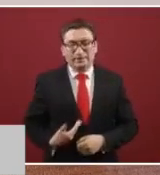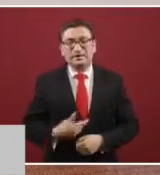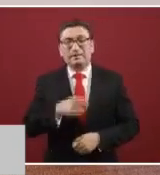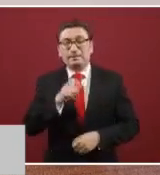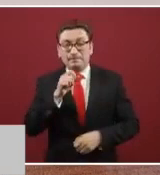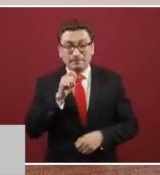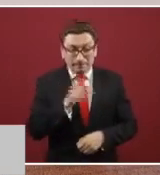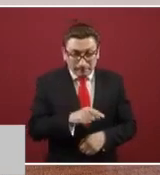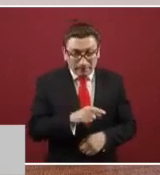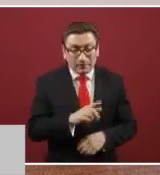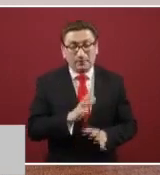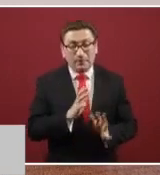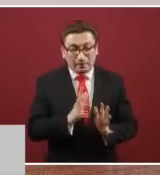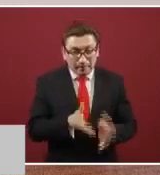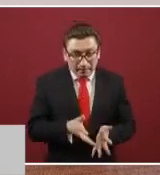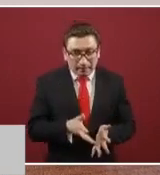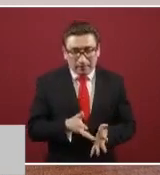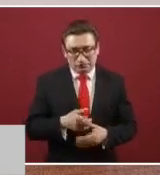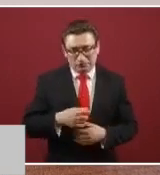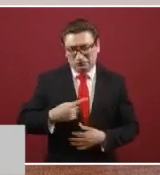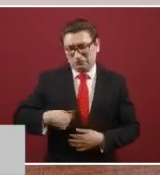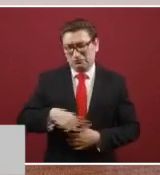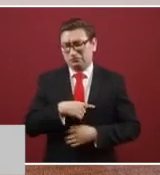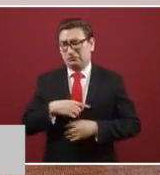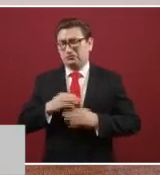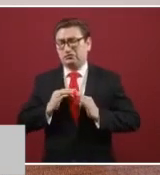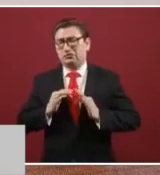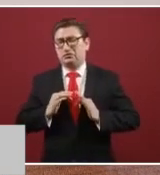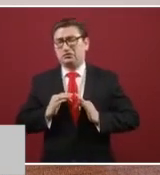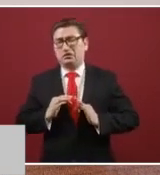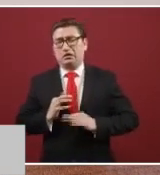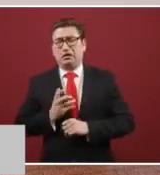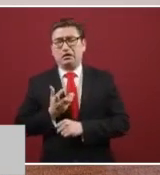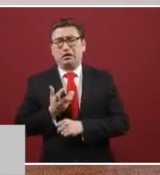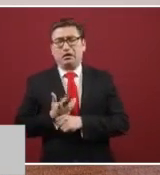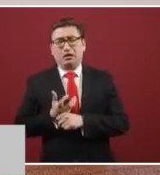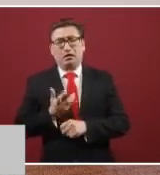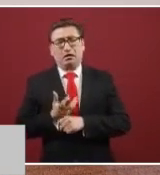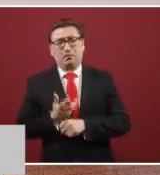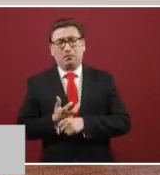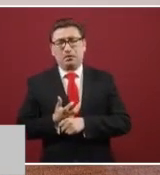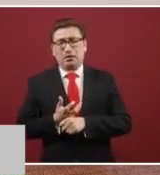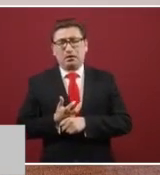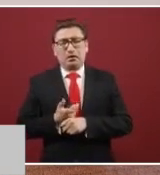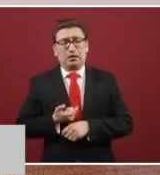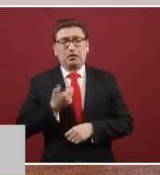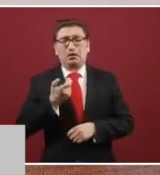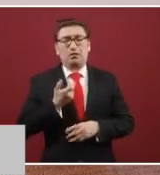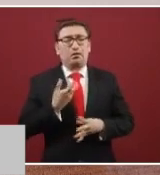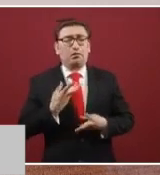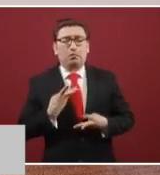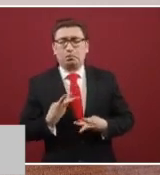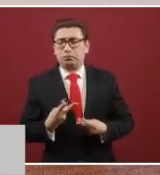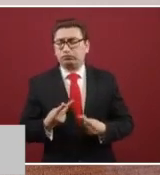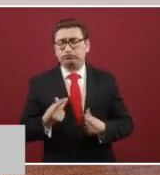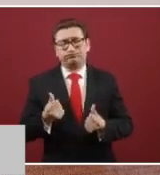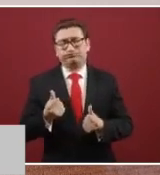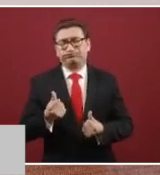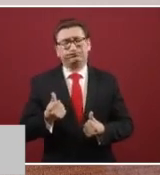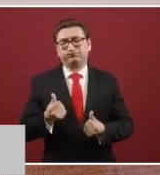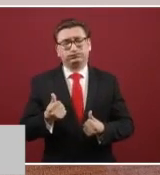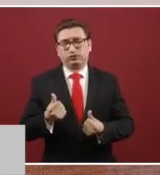valores y el respeto al liderazgo de Estados Unidos. Con el tiempo esos jóvenes llegarán a ocupar cargos importantes. Finalmente se adueñarán